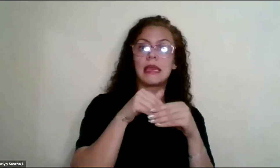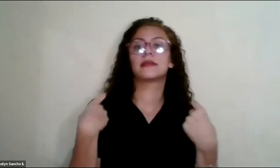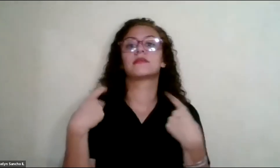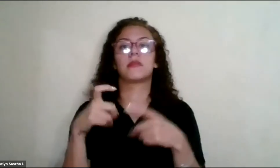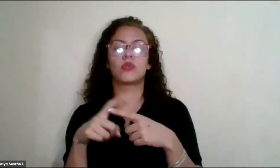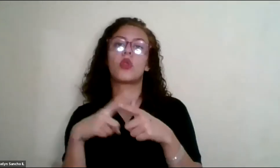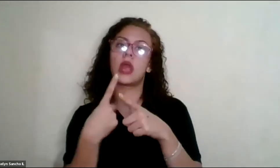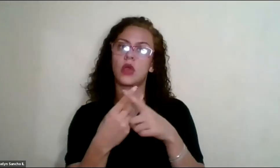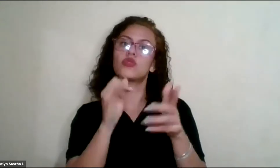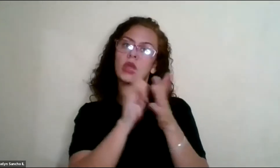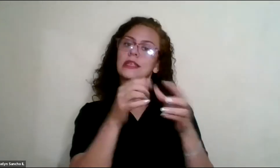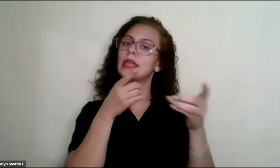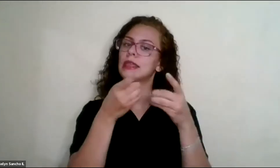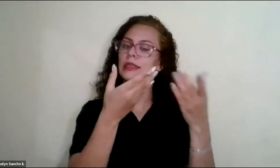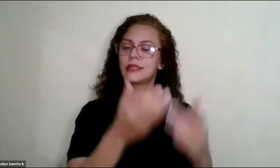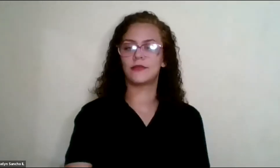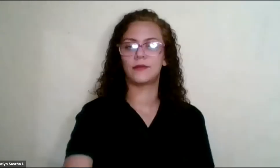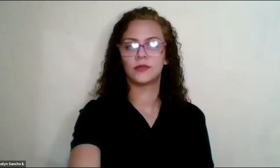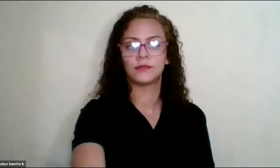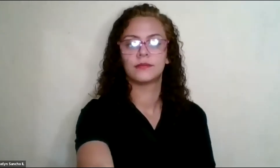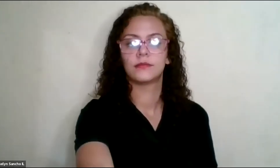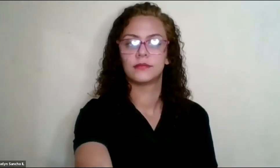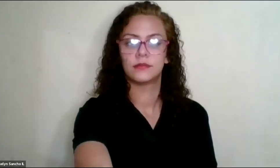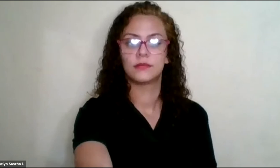Entonces, así fue como la describimos.